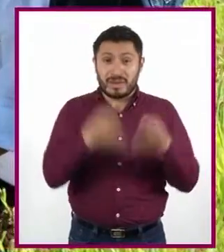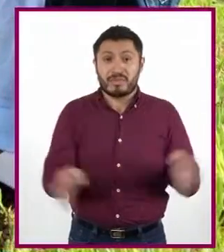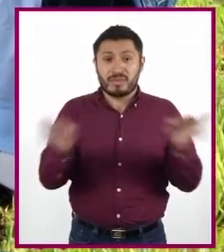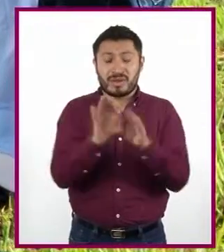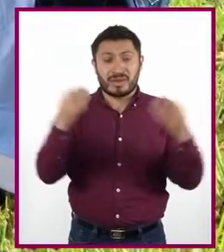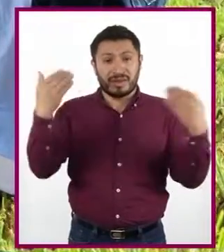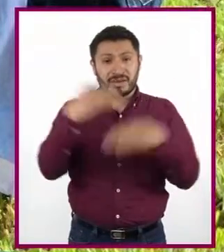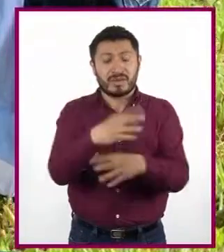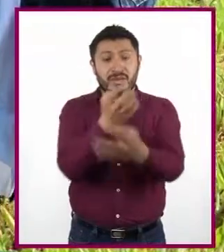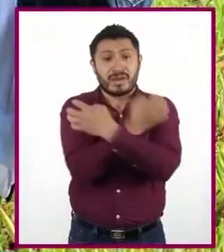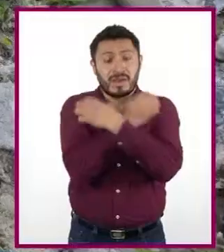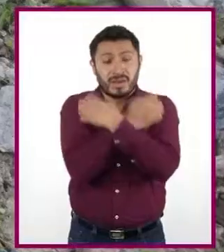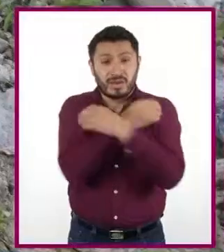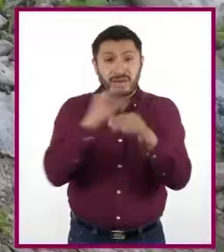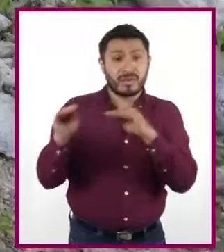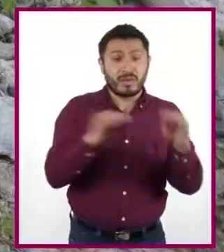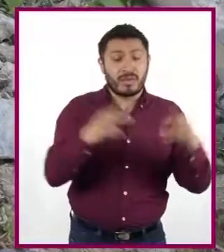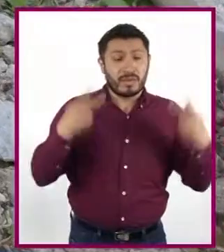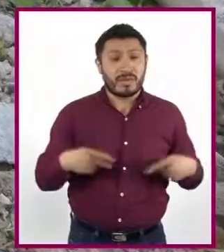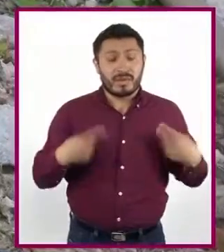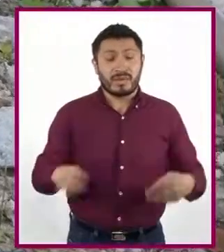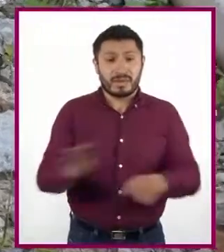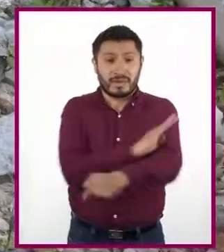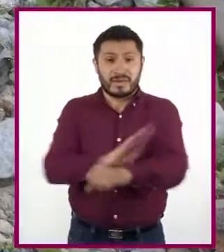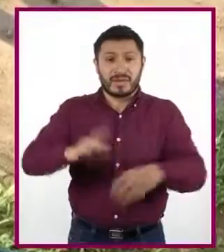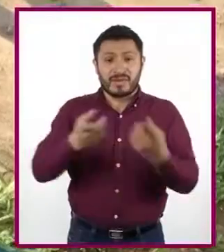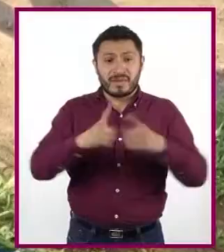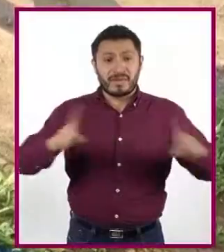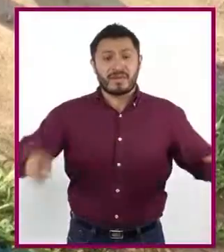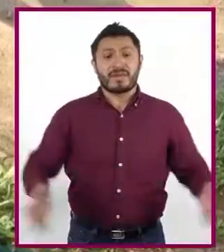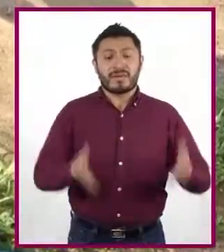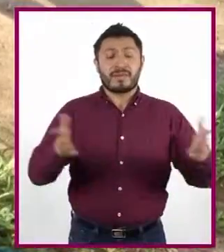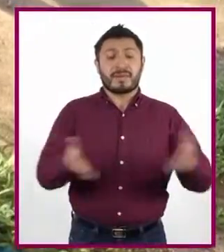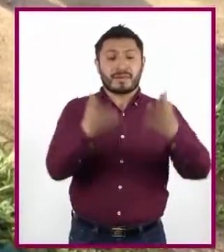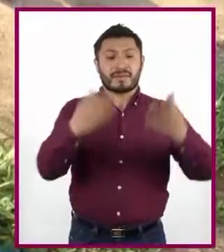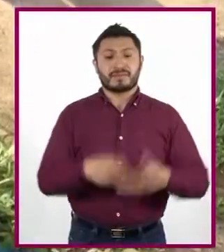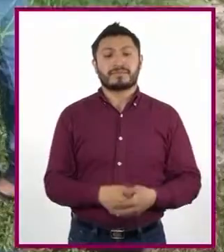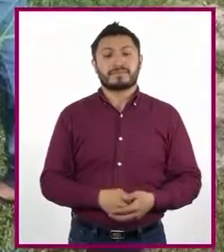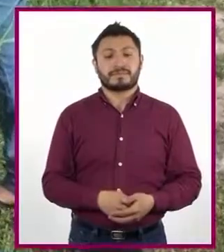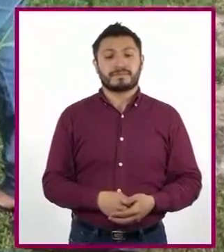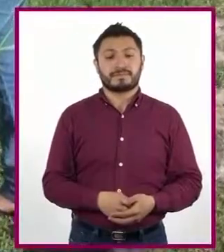educación y movilización de los ciudadanos a favor del desarrollo sostenible.